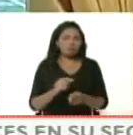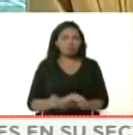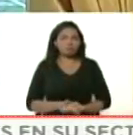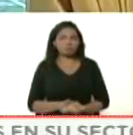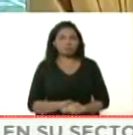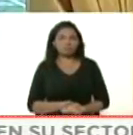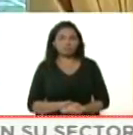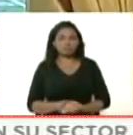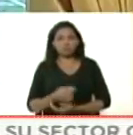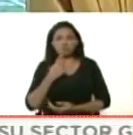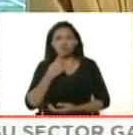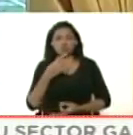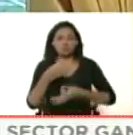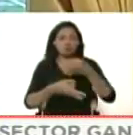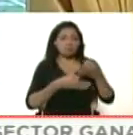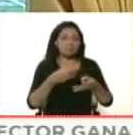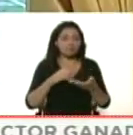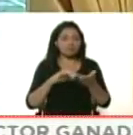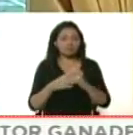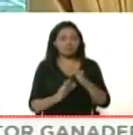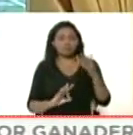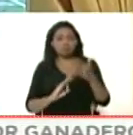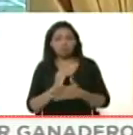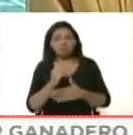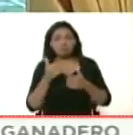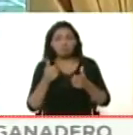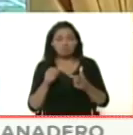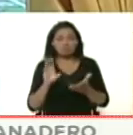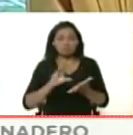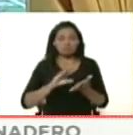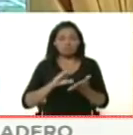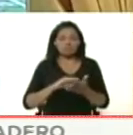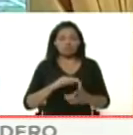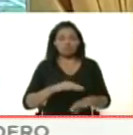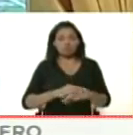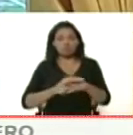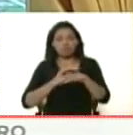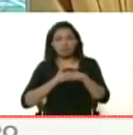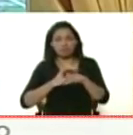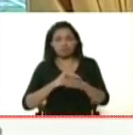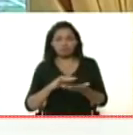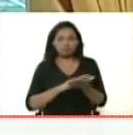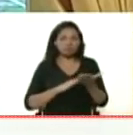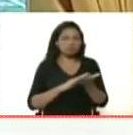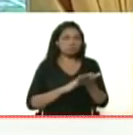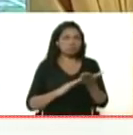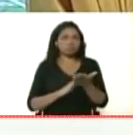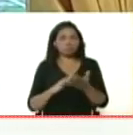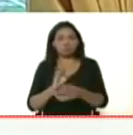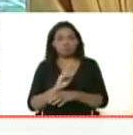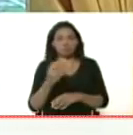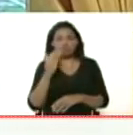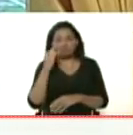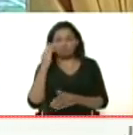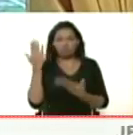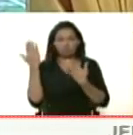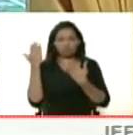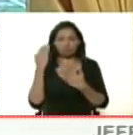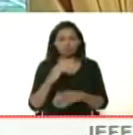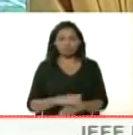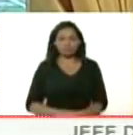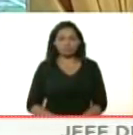para que nos diga cómo está funcionando este centro cárnico que fue recuperado recientemente.